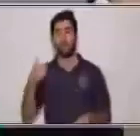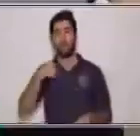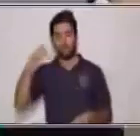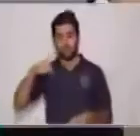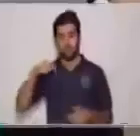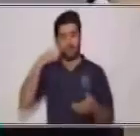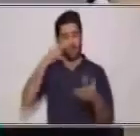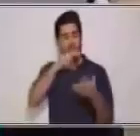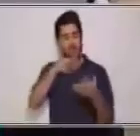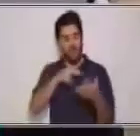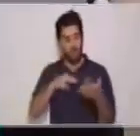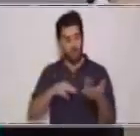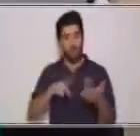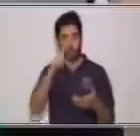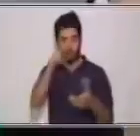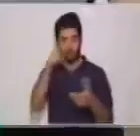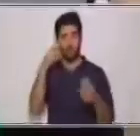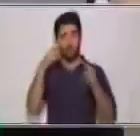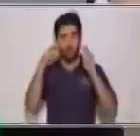lectura y quiero que la escuches.